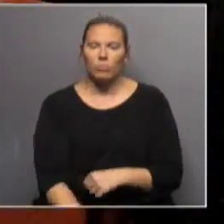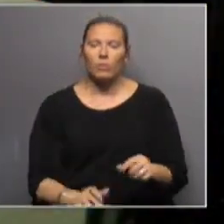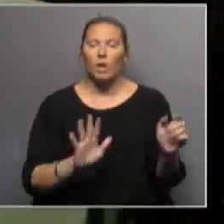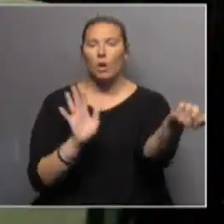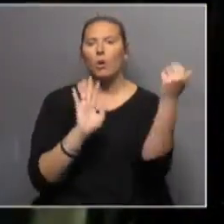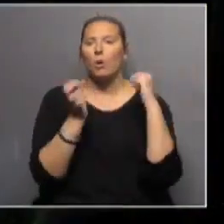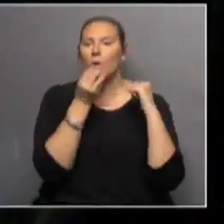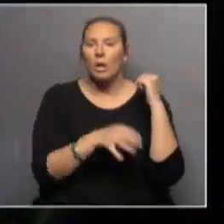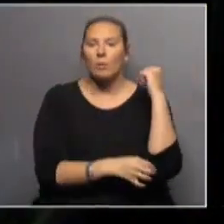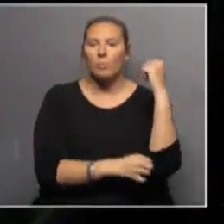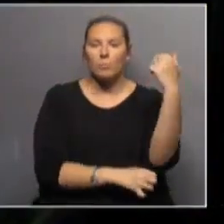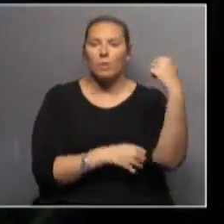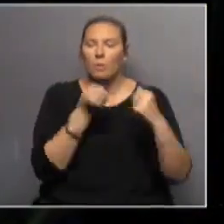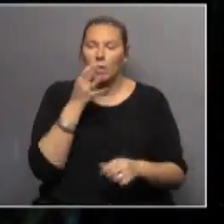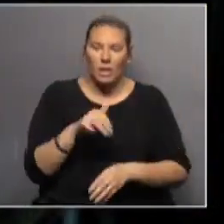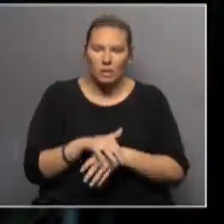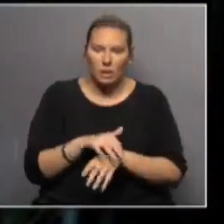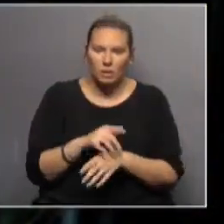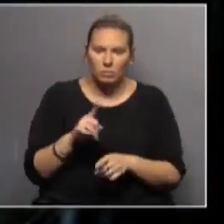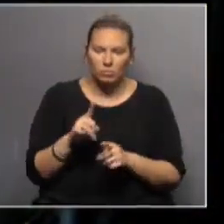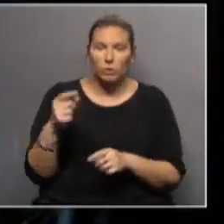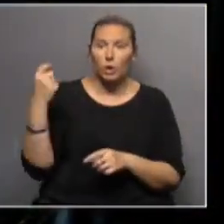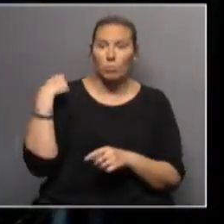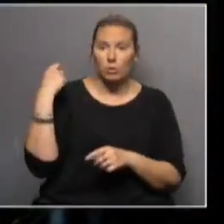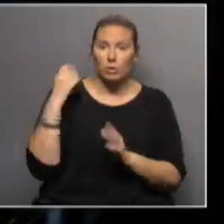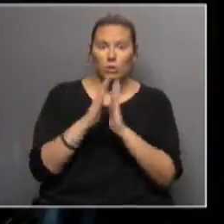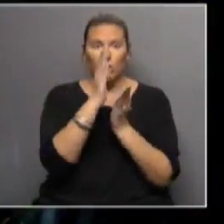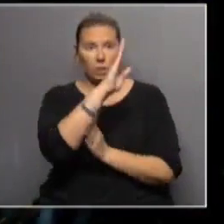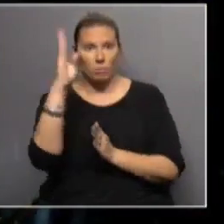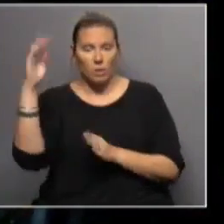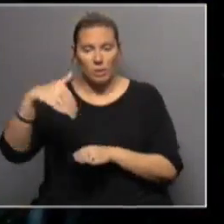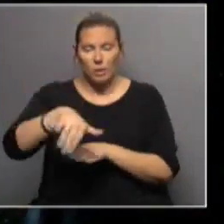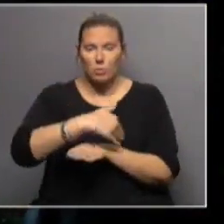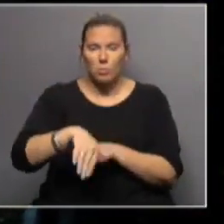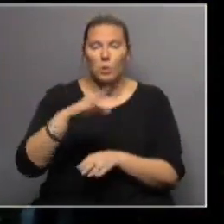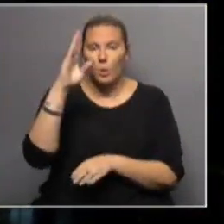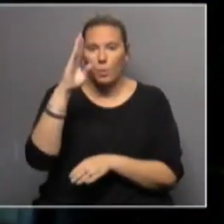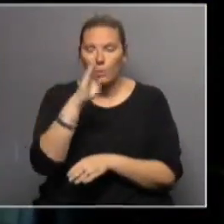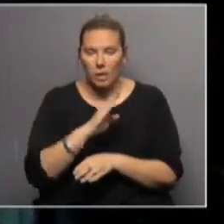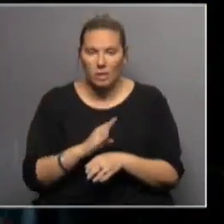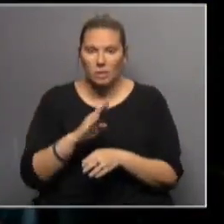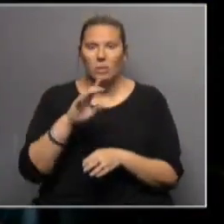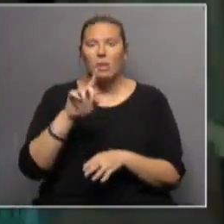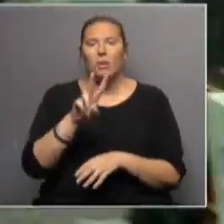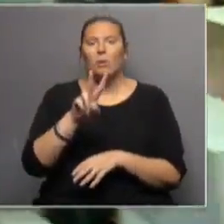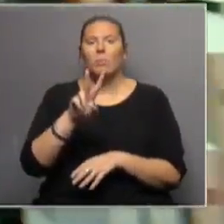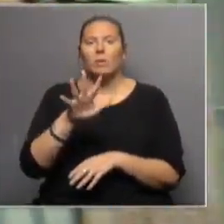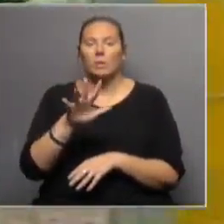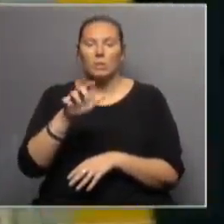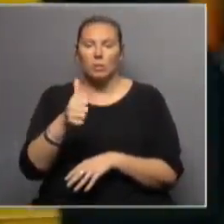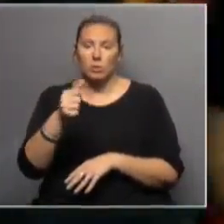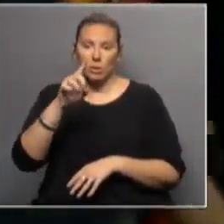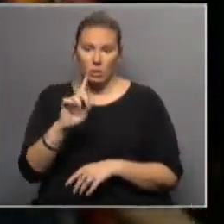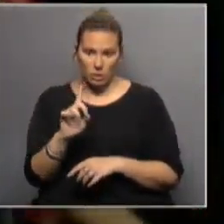Muy buenas tardes, ¿cómo están? Estoy en Positas Librería, en Avenida Brasil 2561. Y no